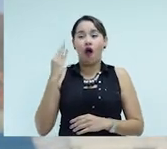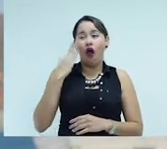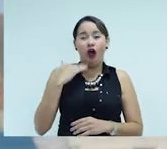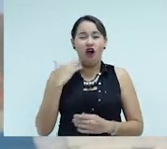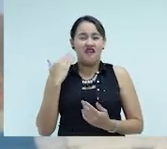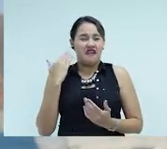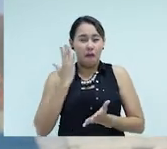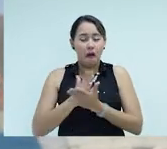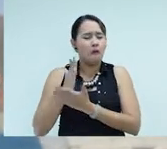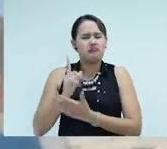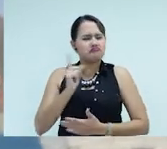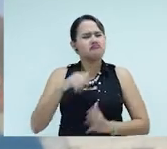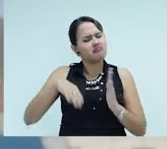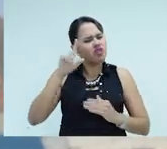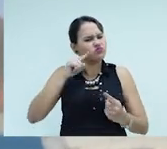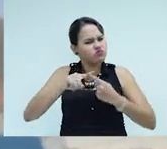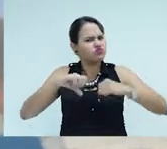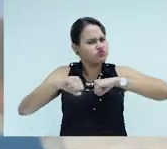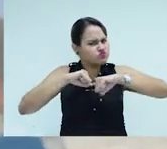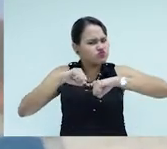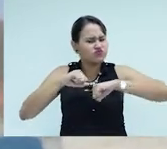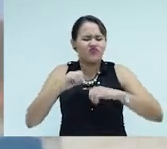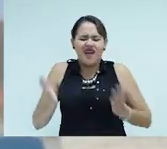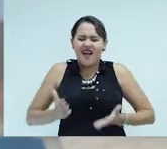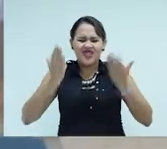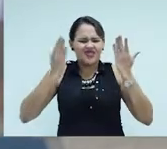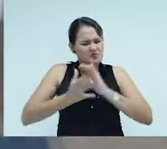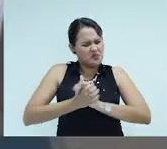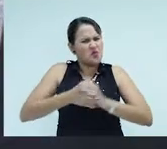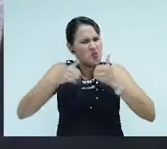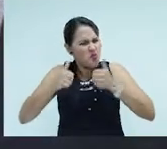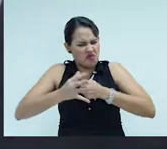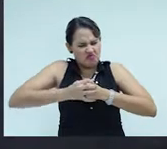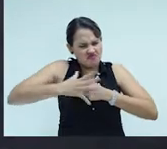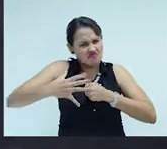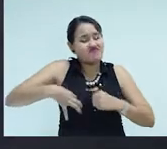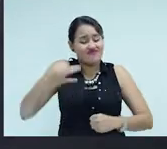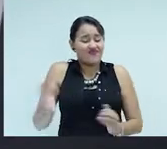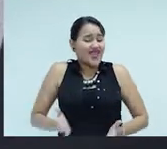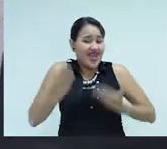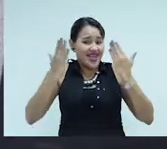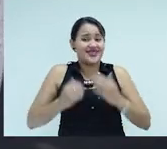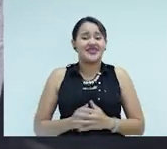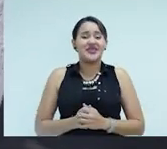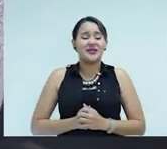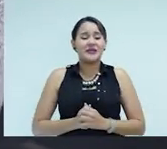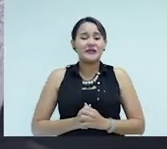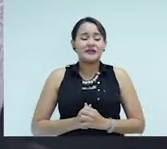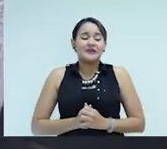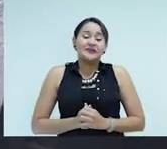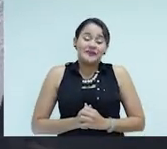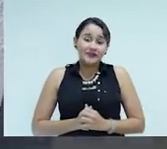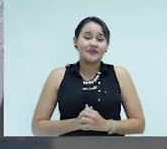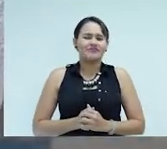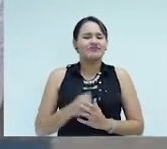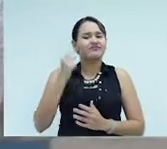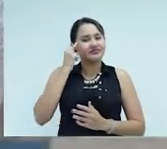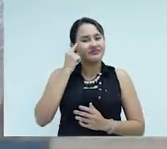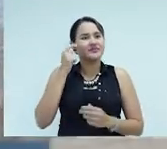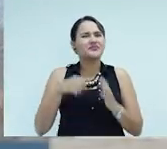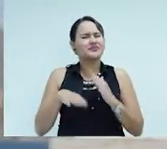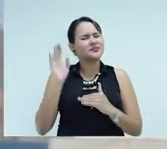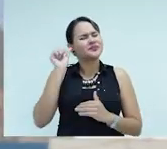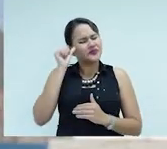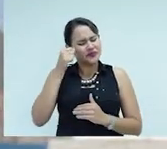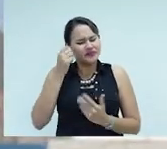muy como sincero con todo lo que hago y honesto también, ¿no? Bueno, dentro de mis hobbies está la